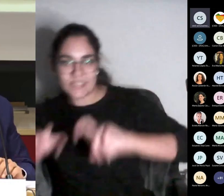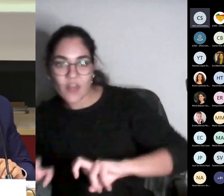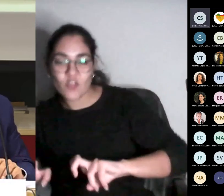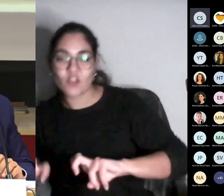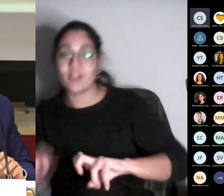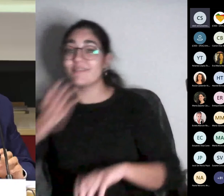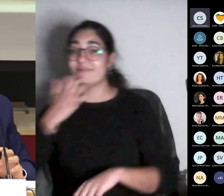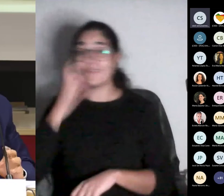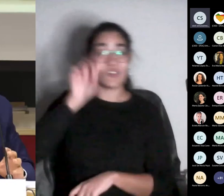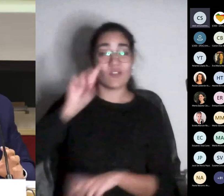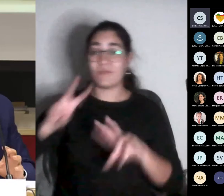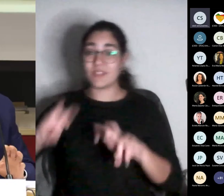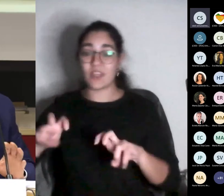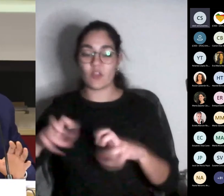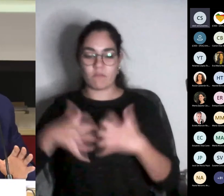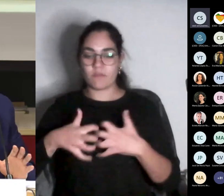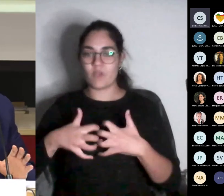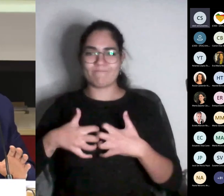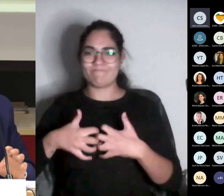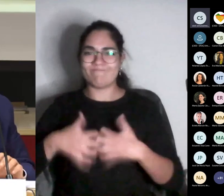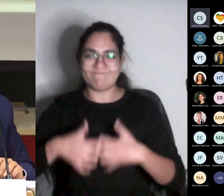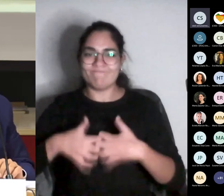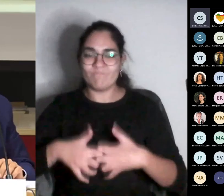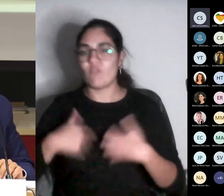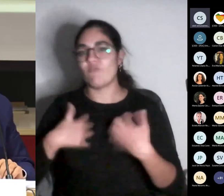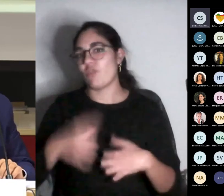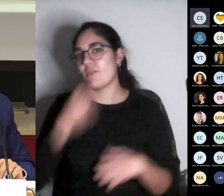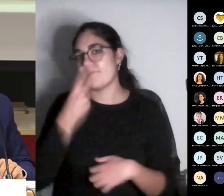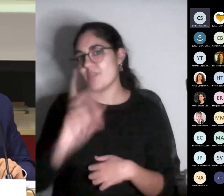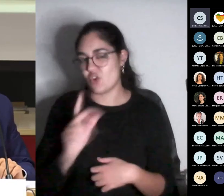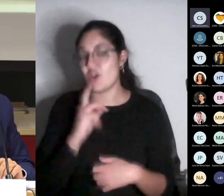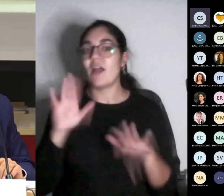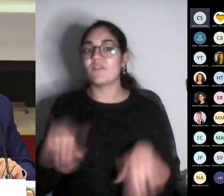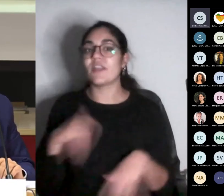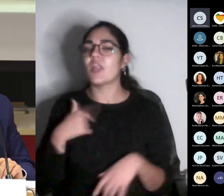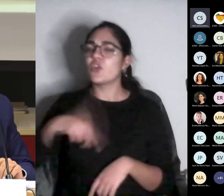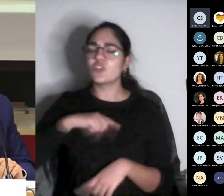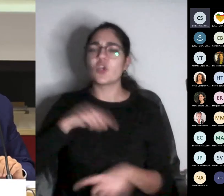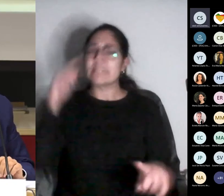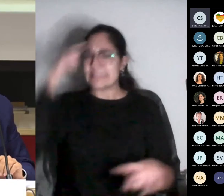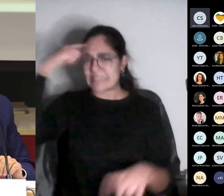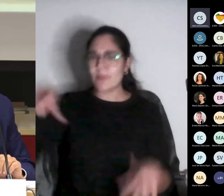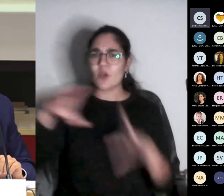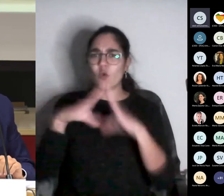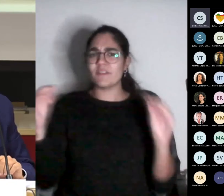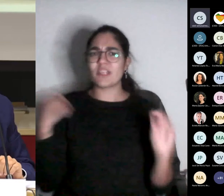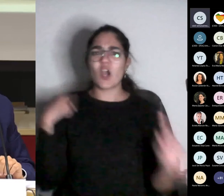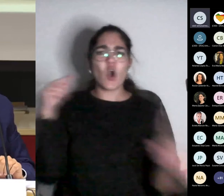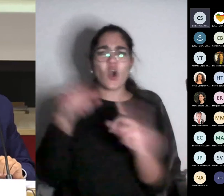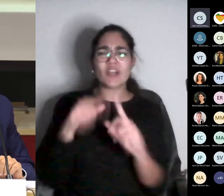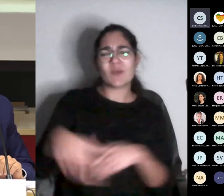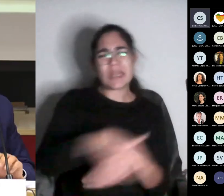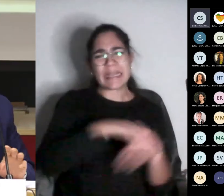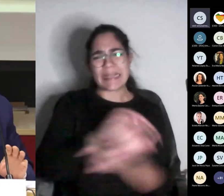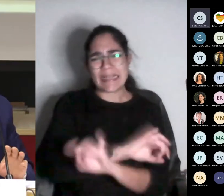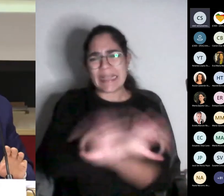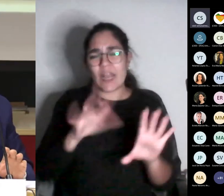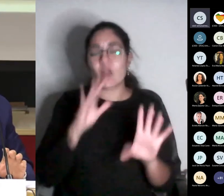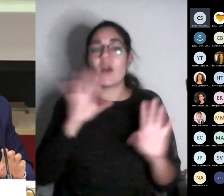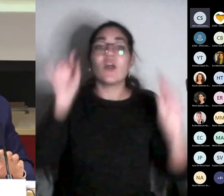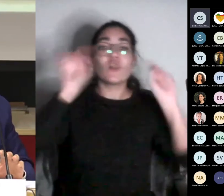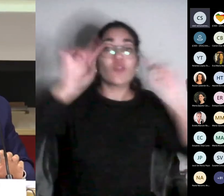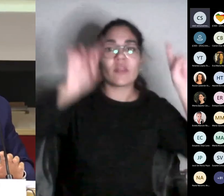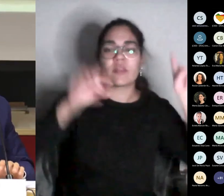fundamental es dar buena docencia. Y esta no es posible sin hacer